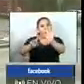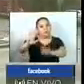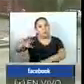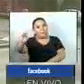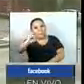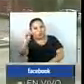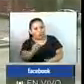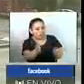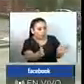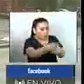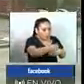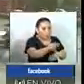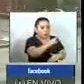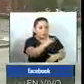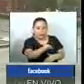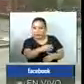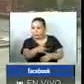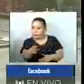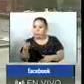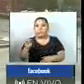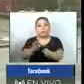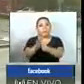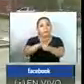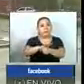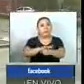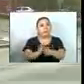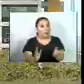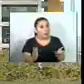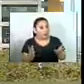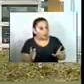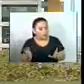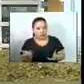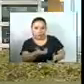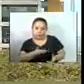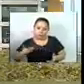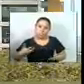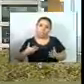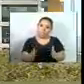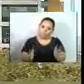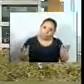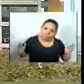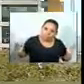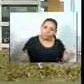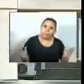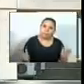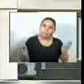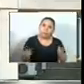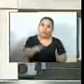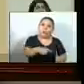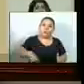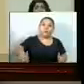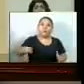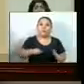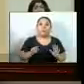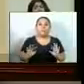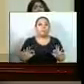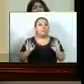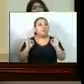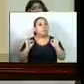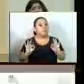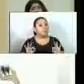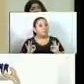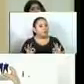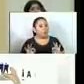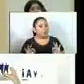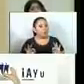de cuidados intensivos ocupadas para COVID-19 así que los alentamos y esperamos lo mejor que esta pandemia saque lo mejor